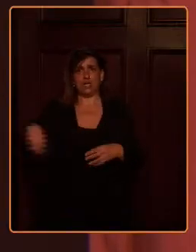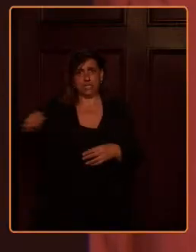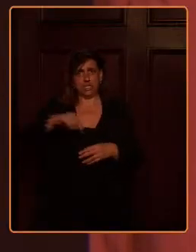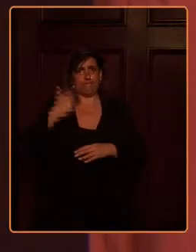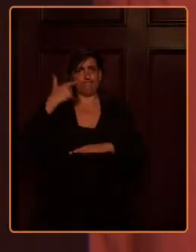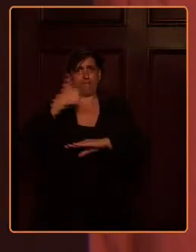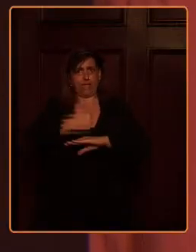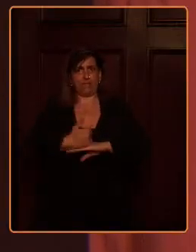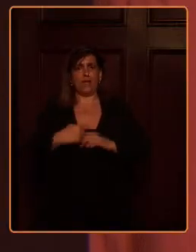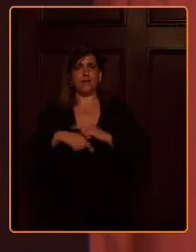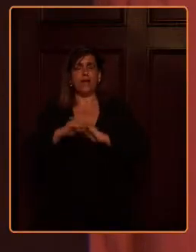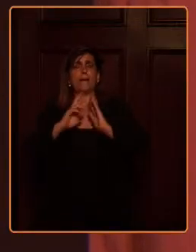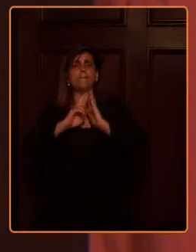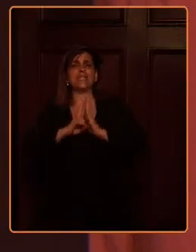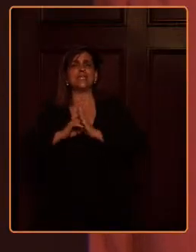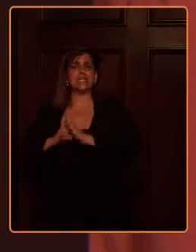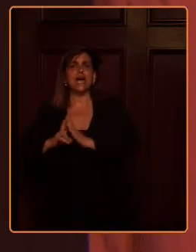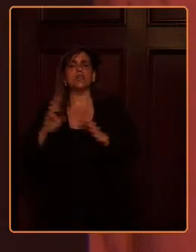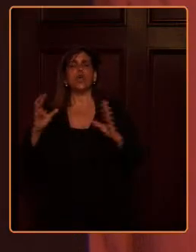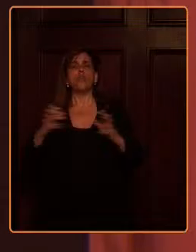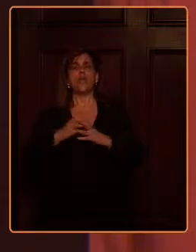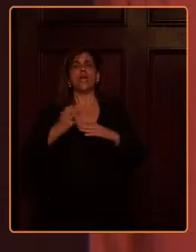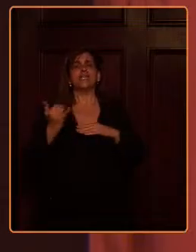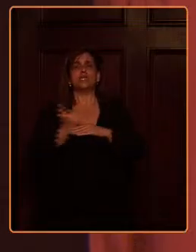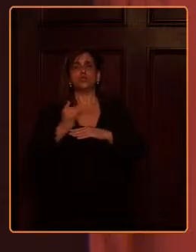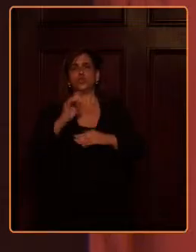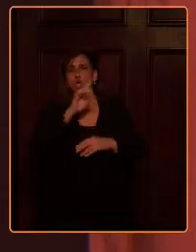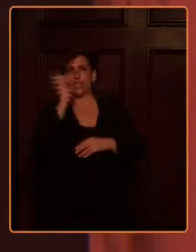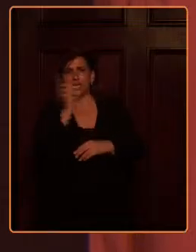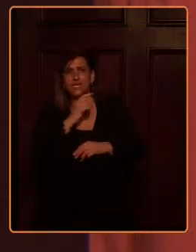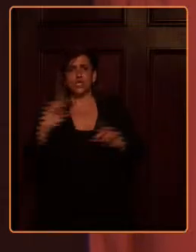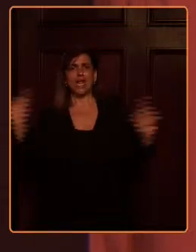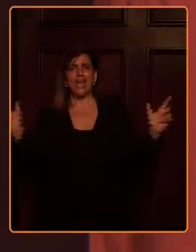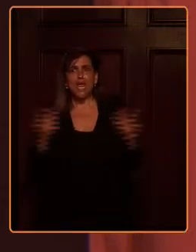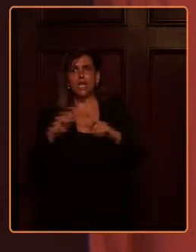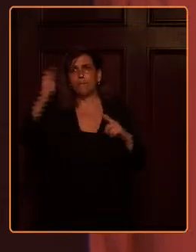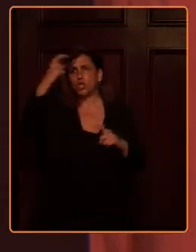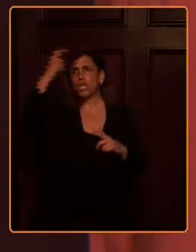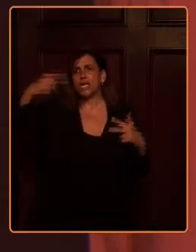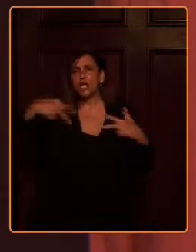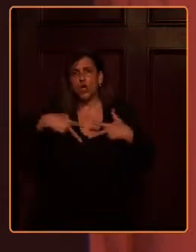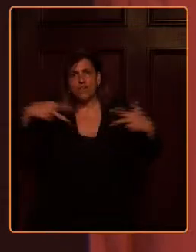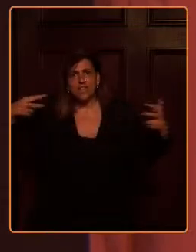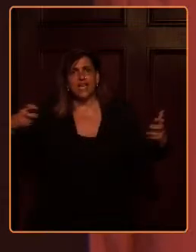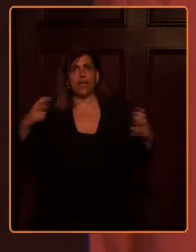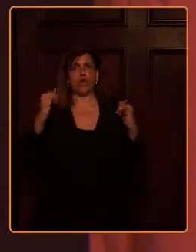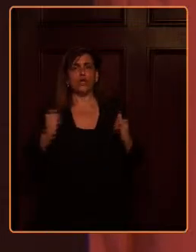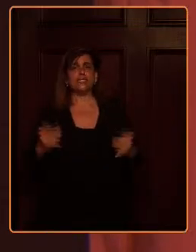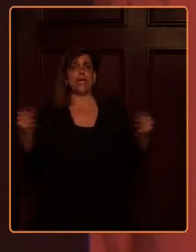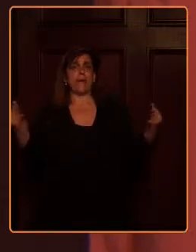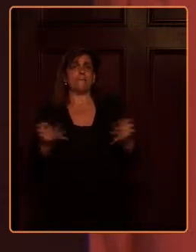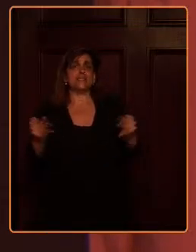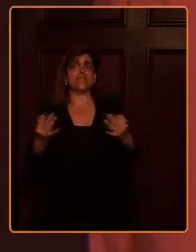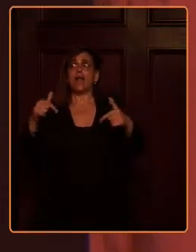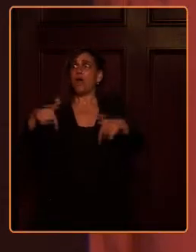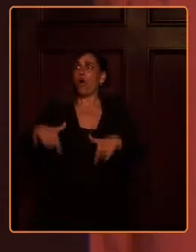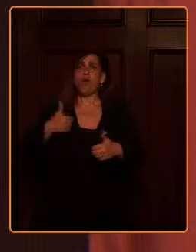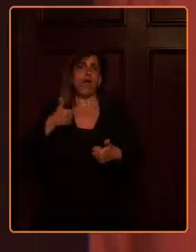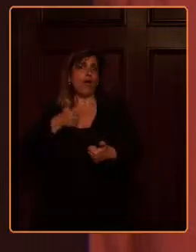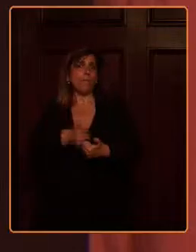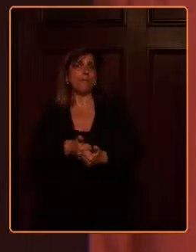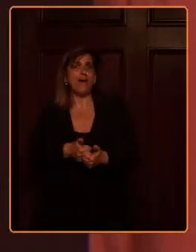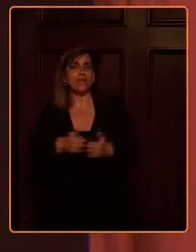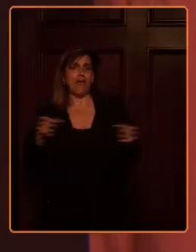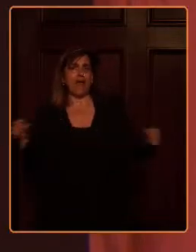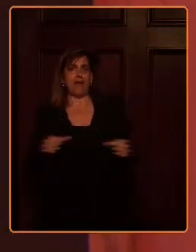aquí, representantes de organismos internacionales, equipos técnicos, investigadores y especialistas que hoy nos acompañan